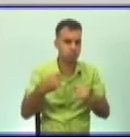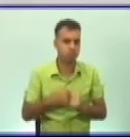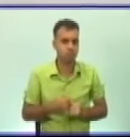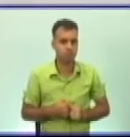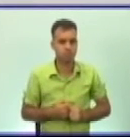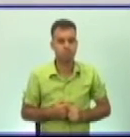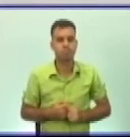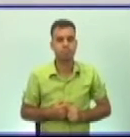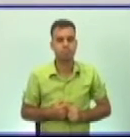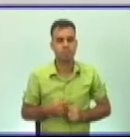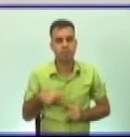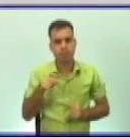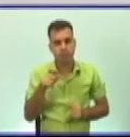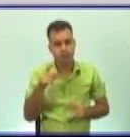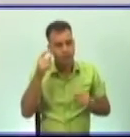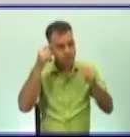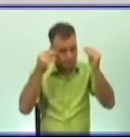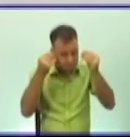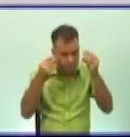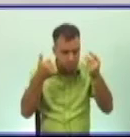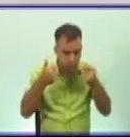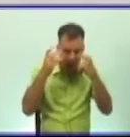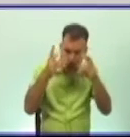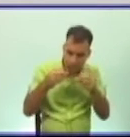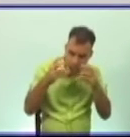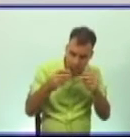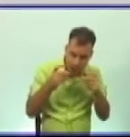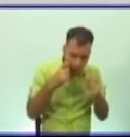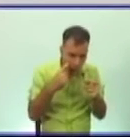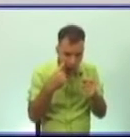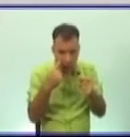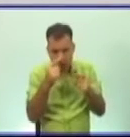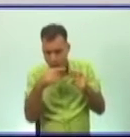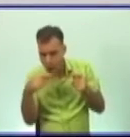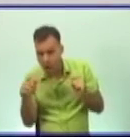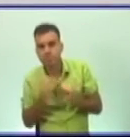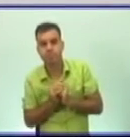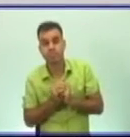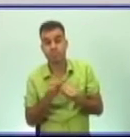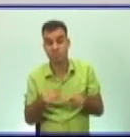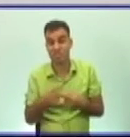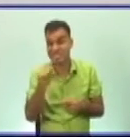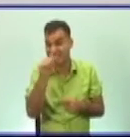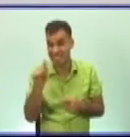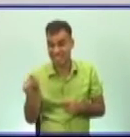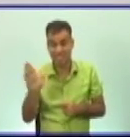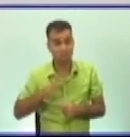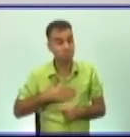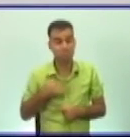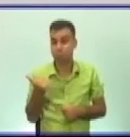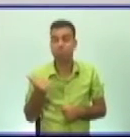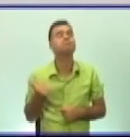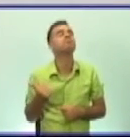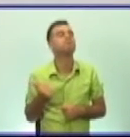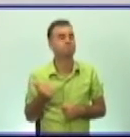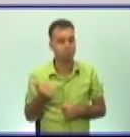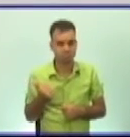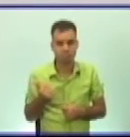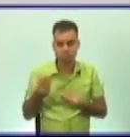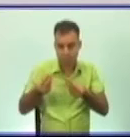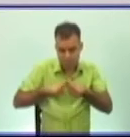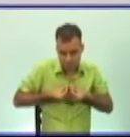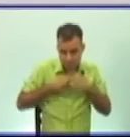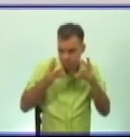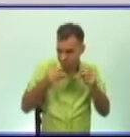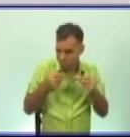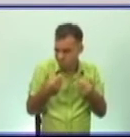de sentarse, hacer los cálculos correspondientes, porque la impedancia, en este caso, nos da un cierto valor entre